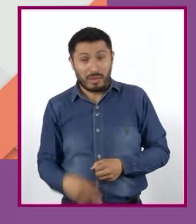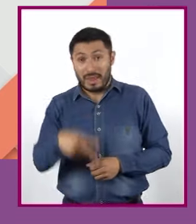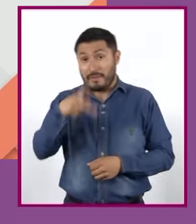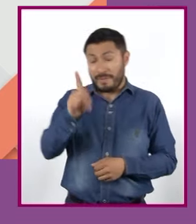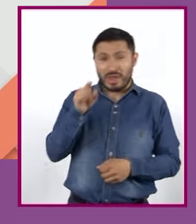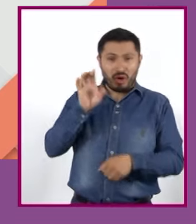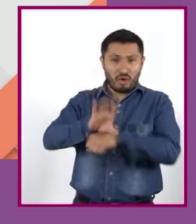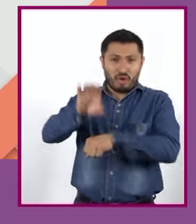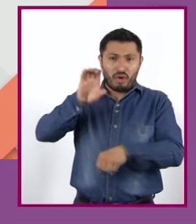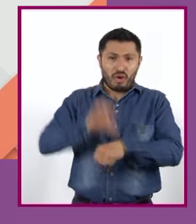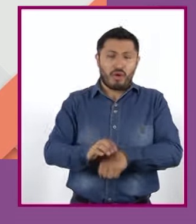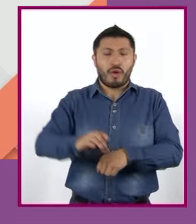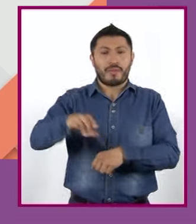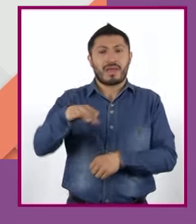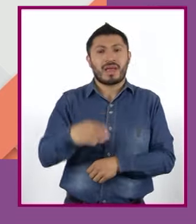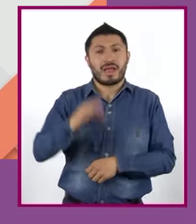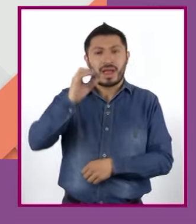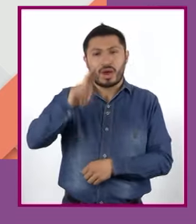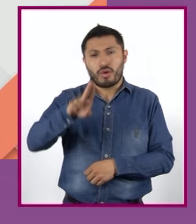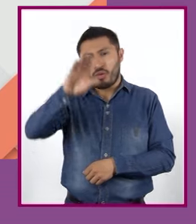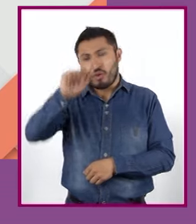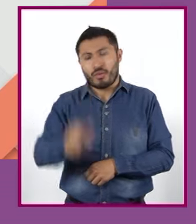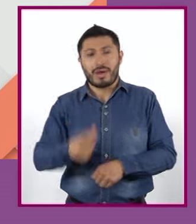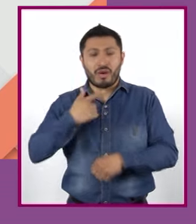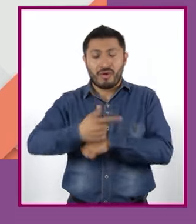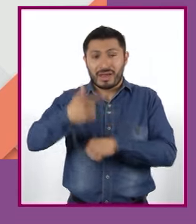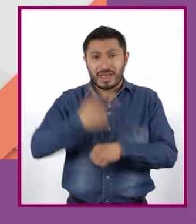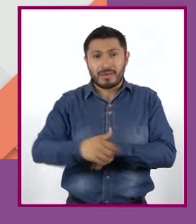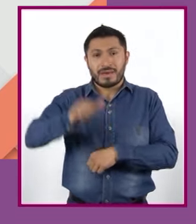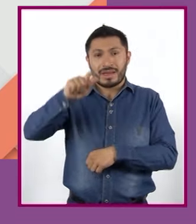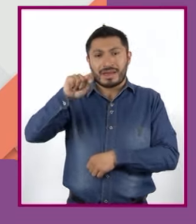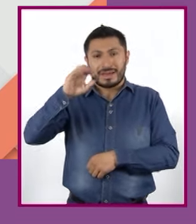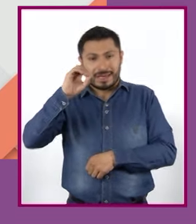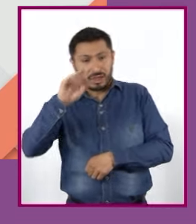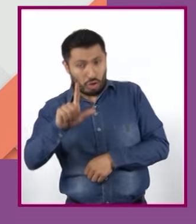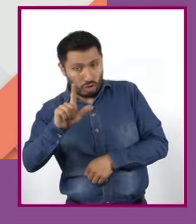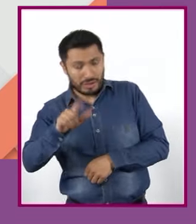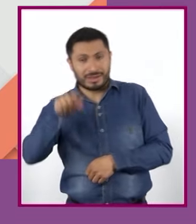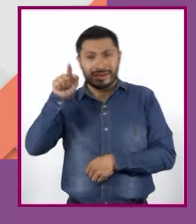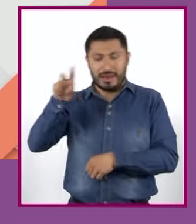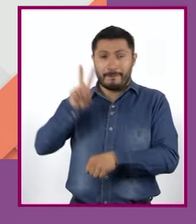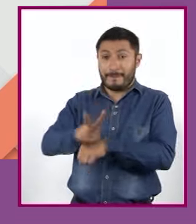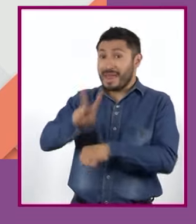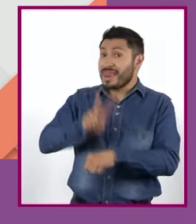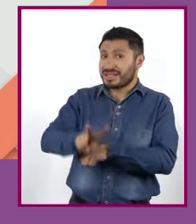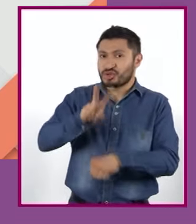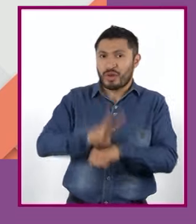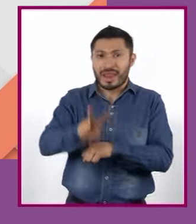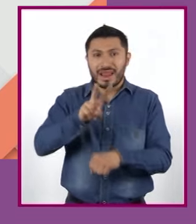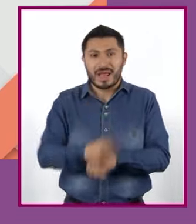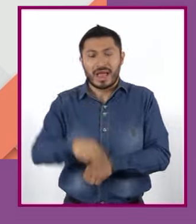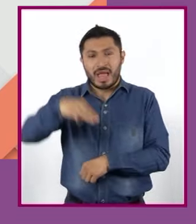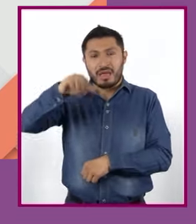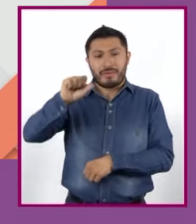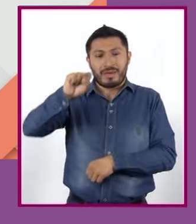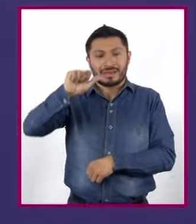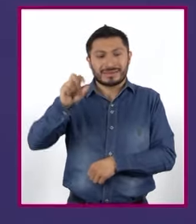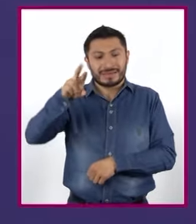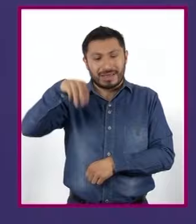Colombia, Cuba y Guatemala se le dice atol y en Venezuela le dicen mazamorra.